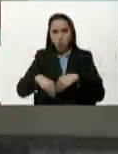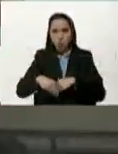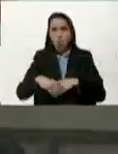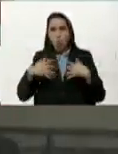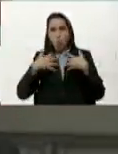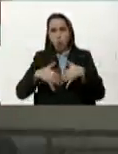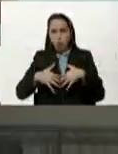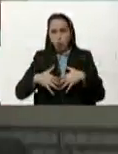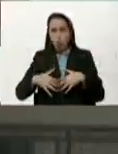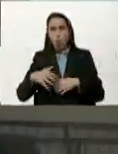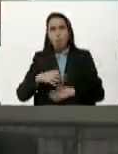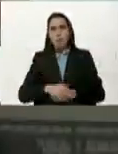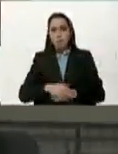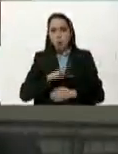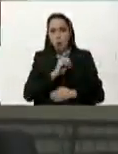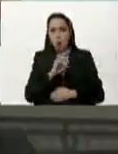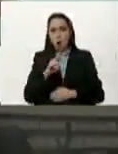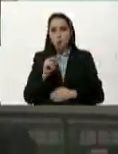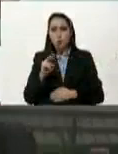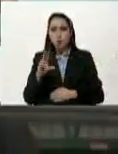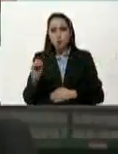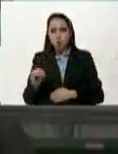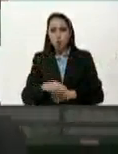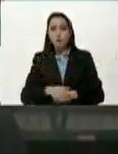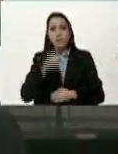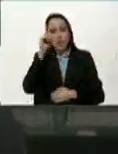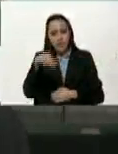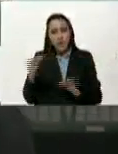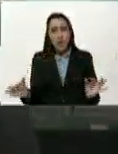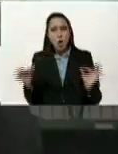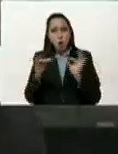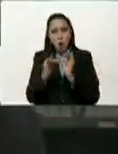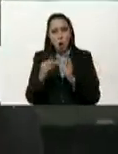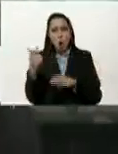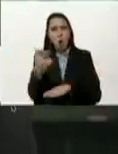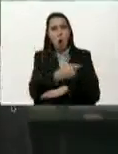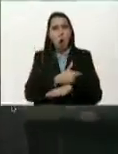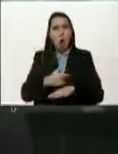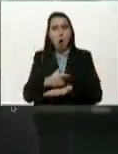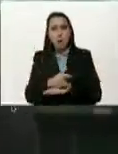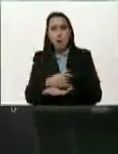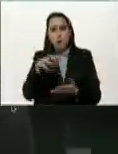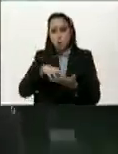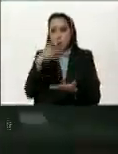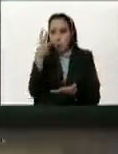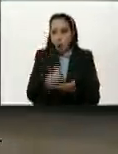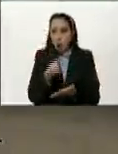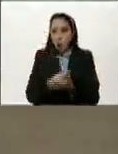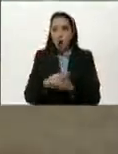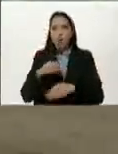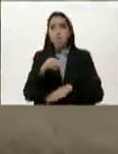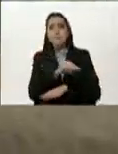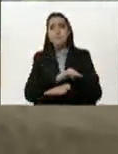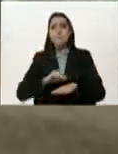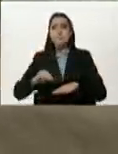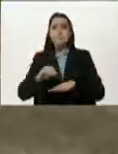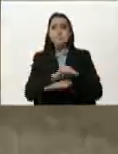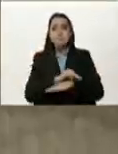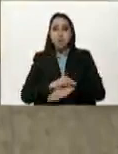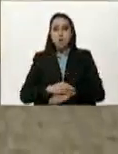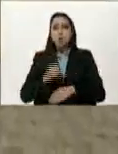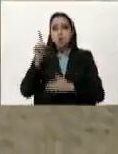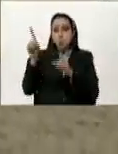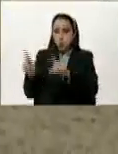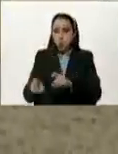oruro branco y en articulación con la gobernación del estado monagas el ministerio del poder popular para la agricultura